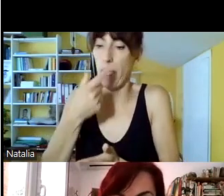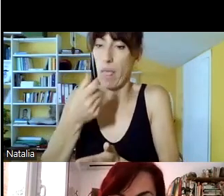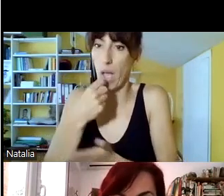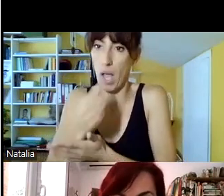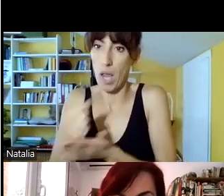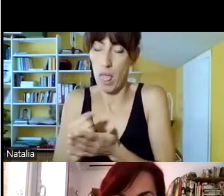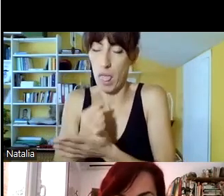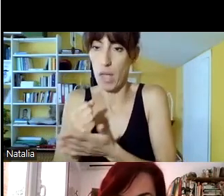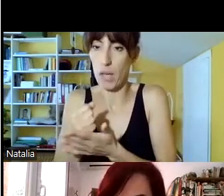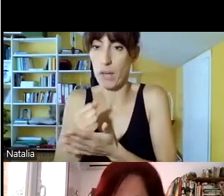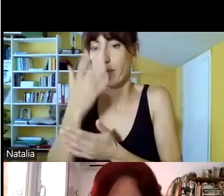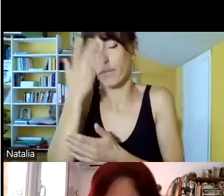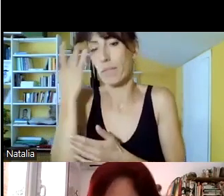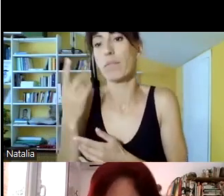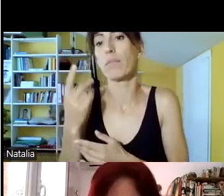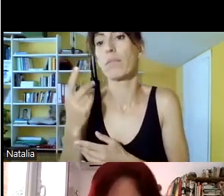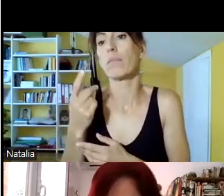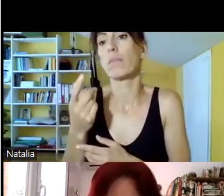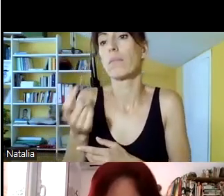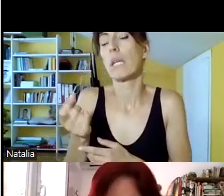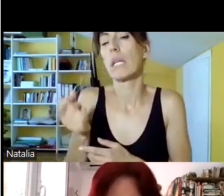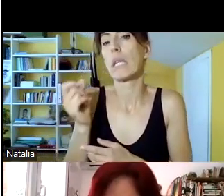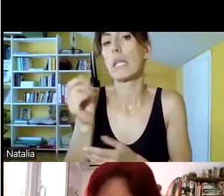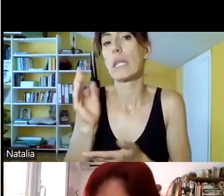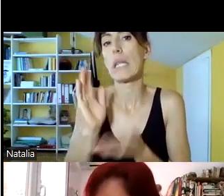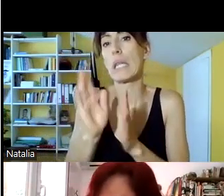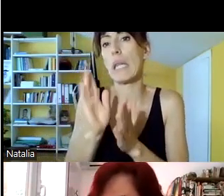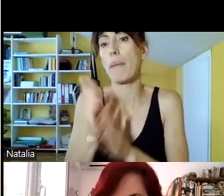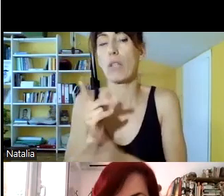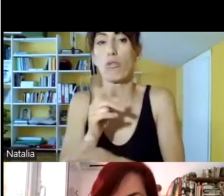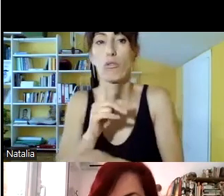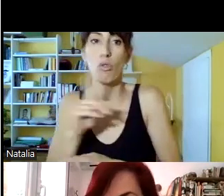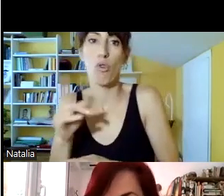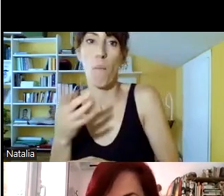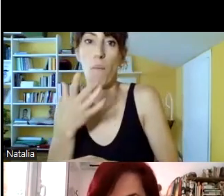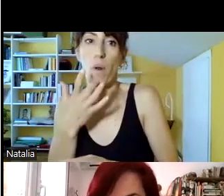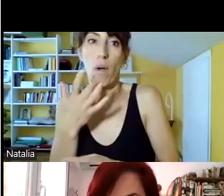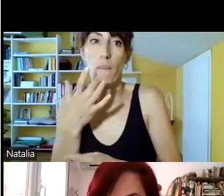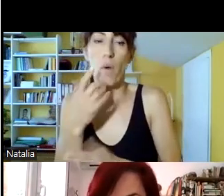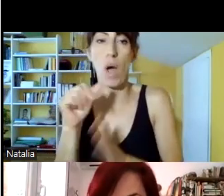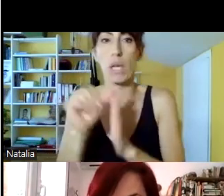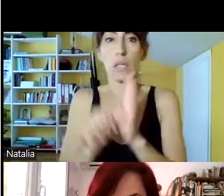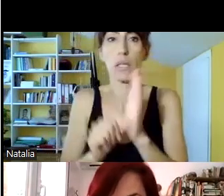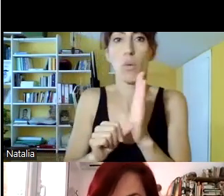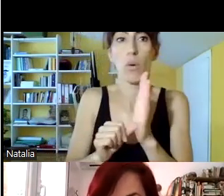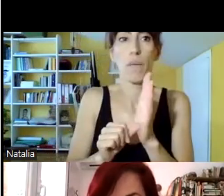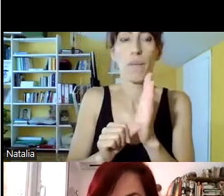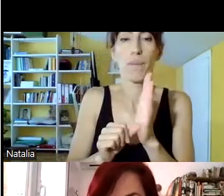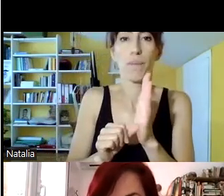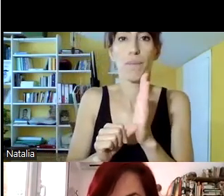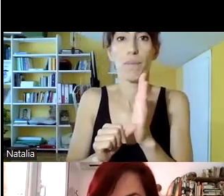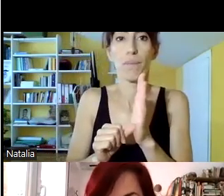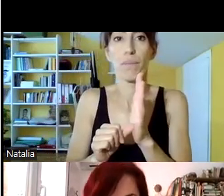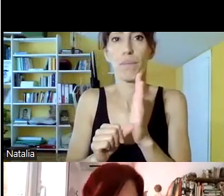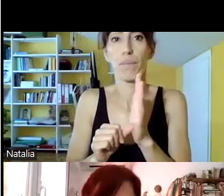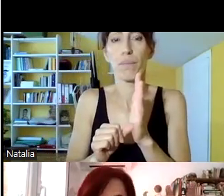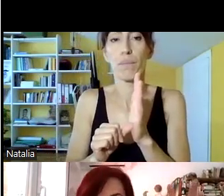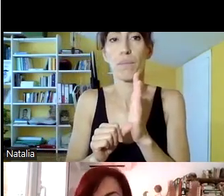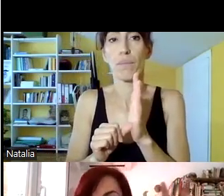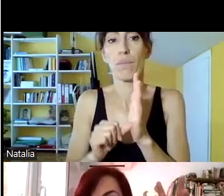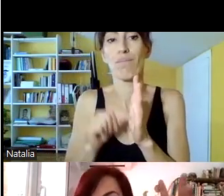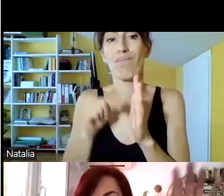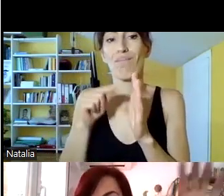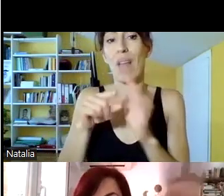indicación de no tratamiento, esto es del artículo de AMF que os he comentado antes. Esto es